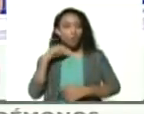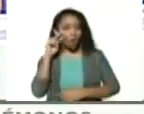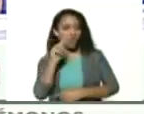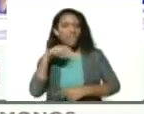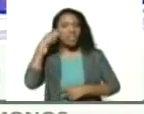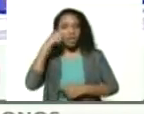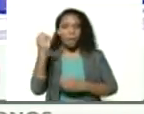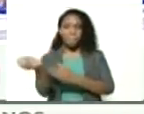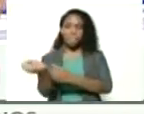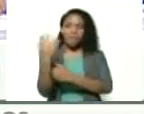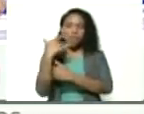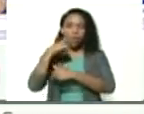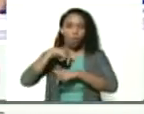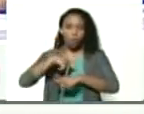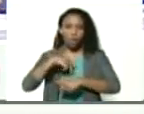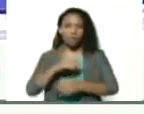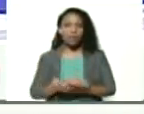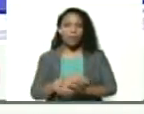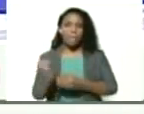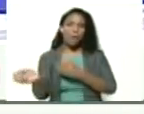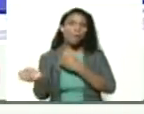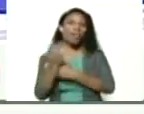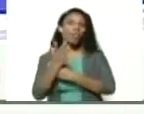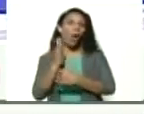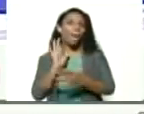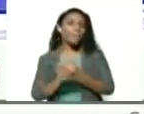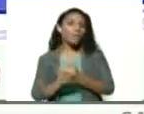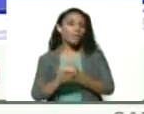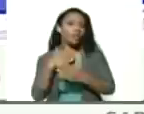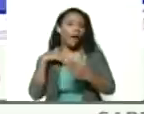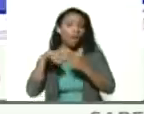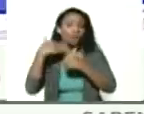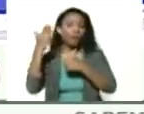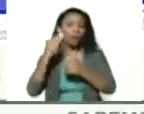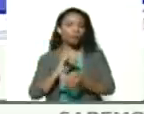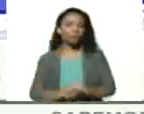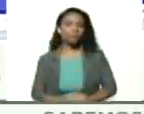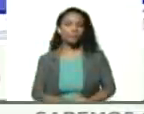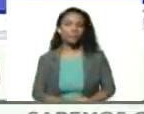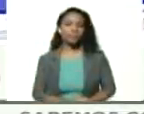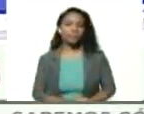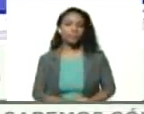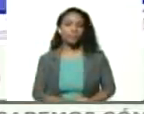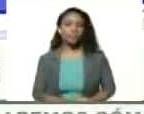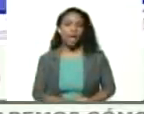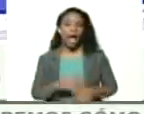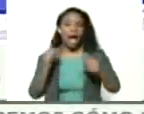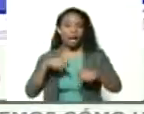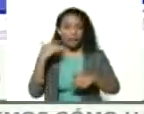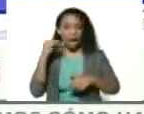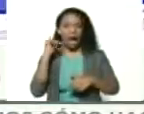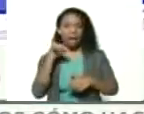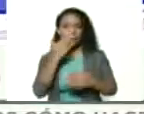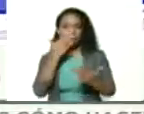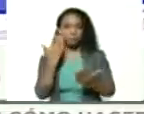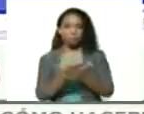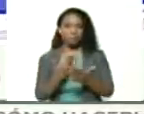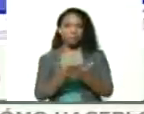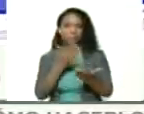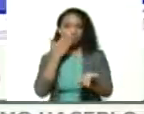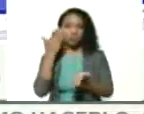que me mandaron hoy. Me lo mandó un amigo del exterior. Aquí lo tengo.